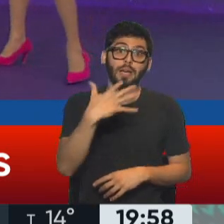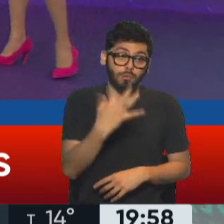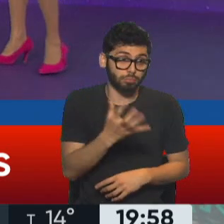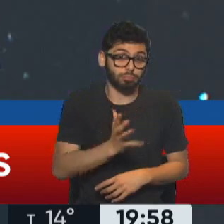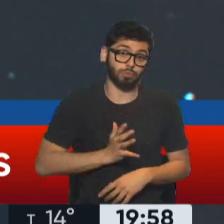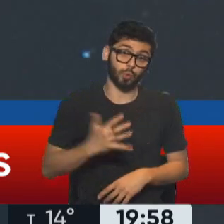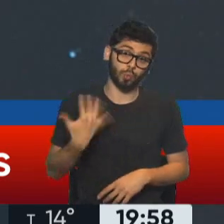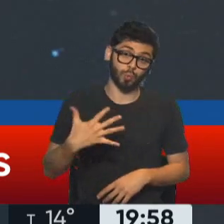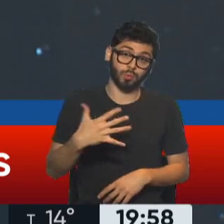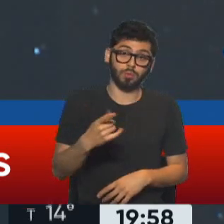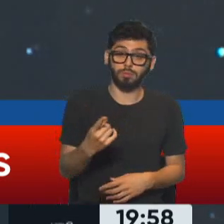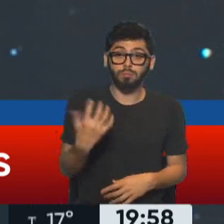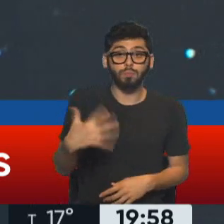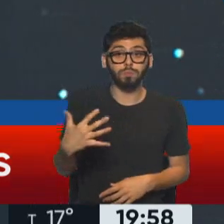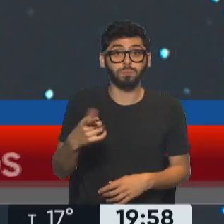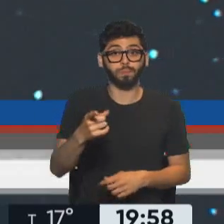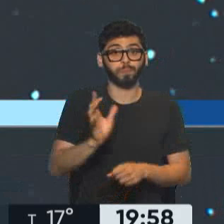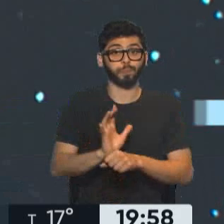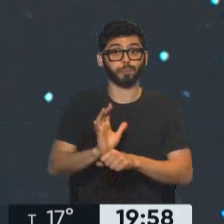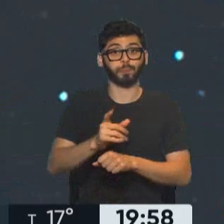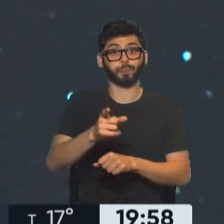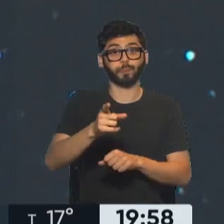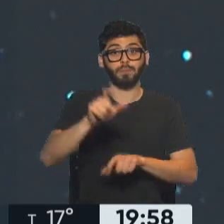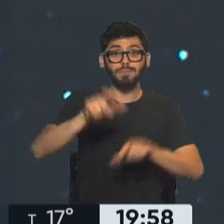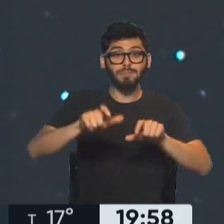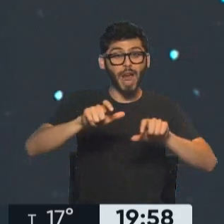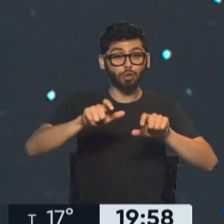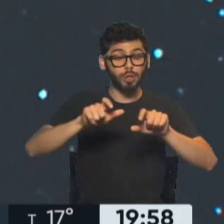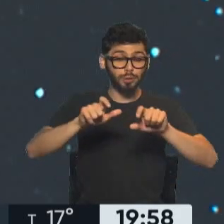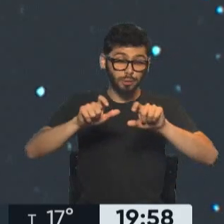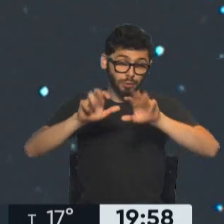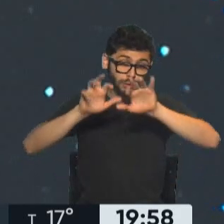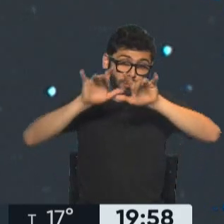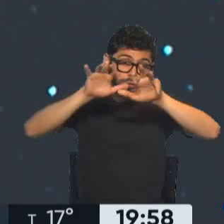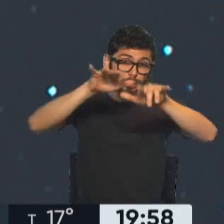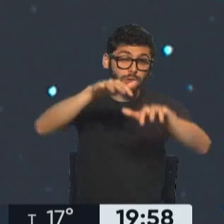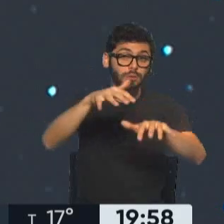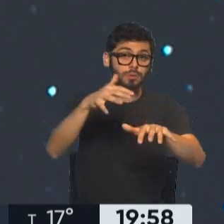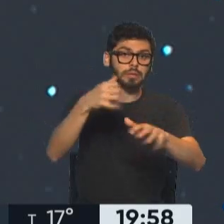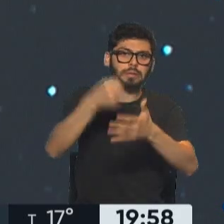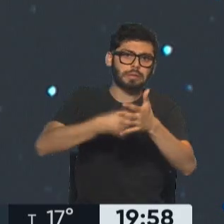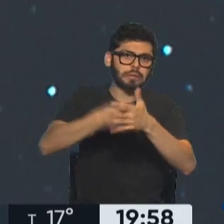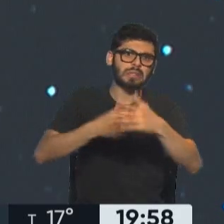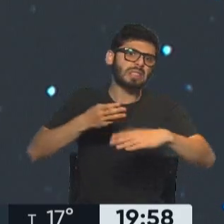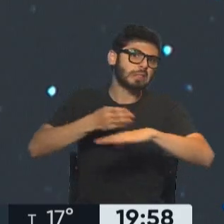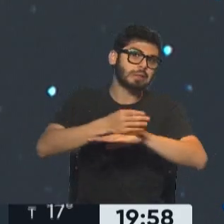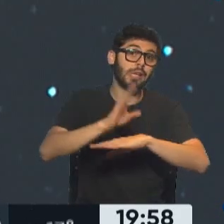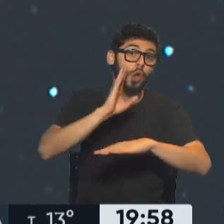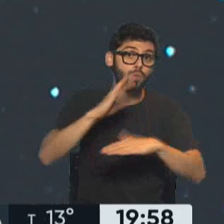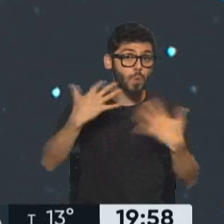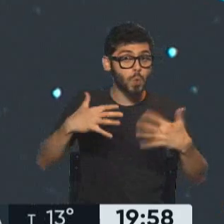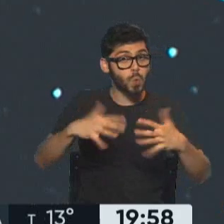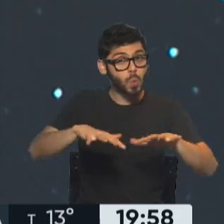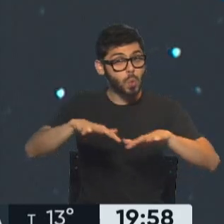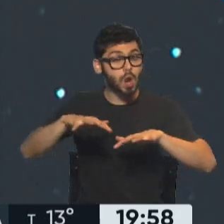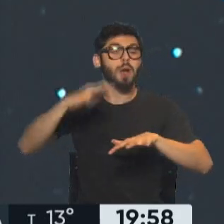el dato. La verdad que es amplio, es muy grande la cantidad de personas que intentan estar en Estados Unidos, sí, ¿no? Y además hablábamos